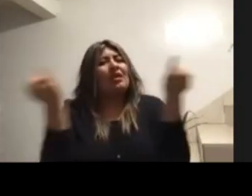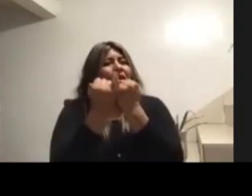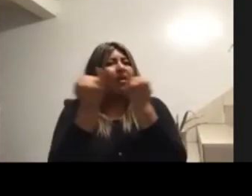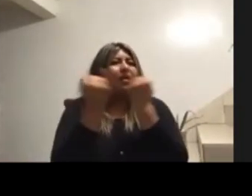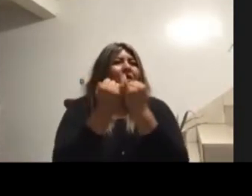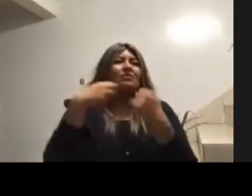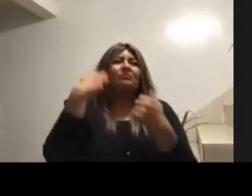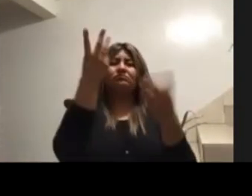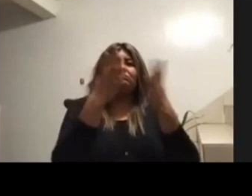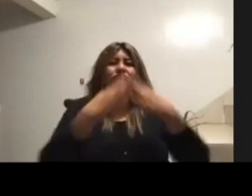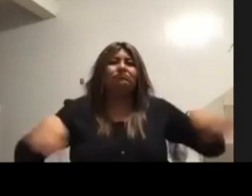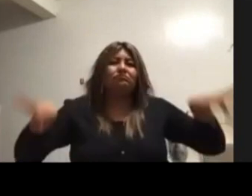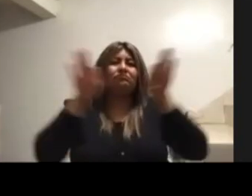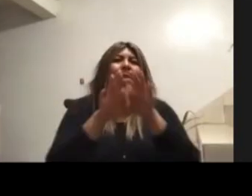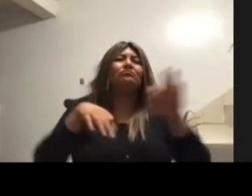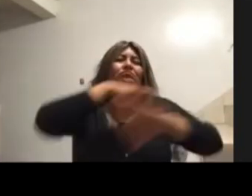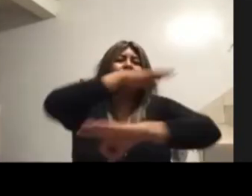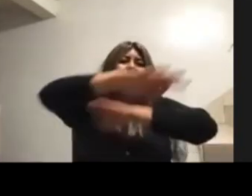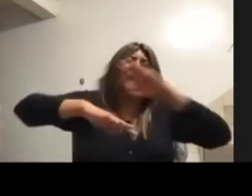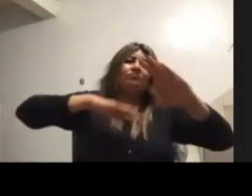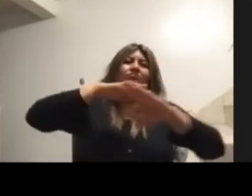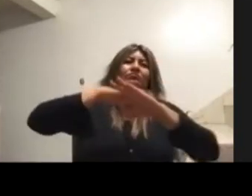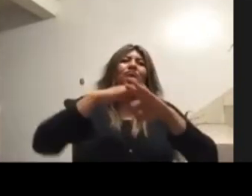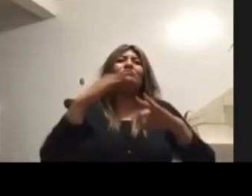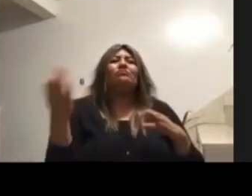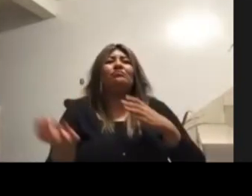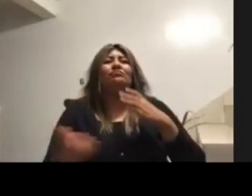todos los estudiantes, ¿no? Y por otra parte,